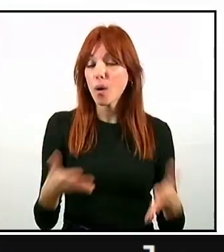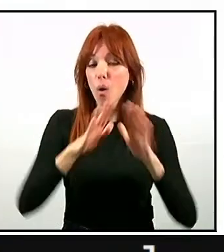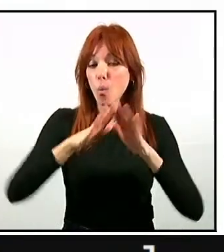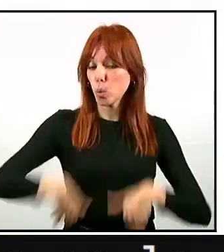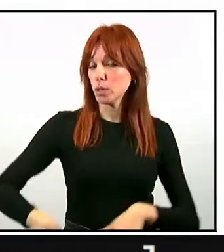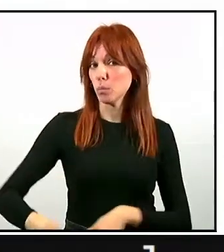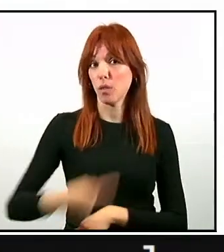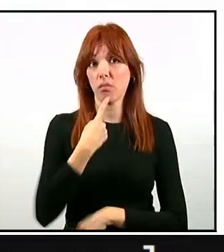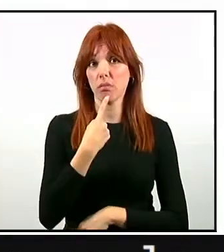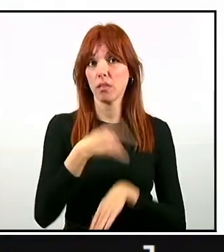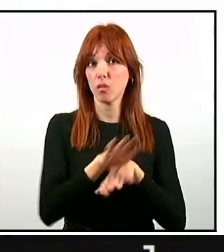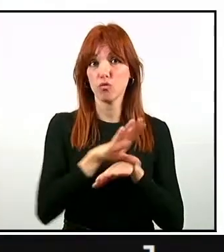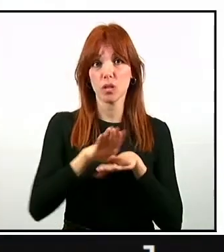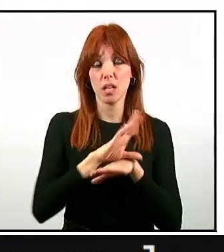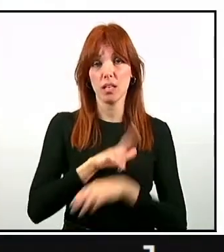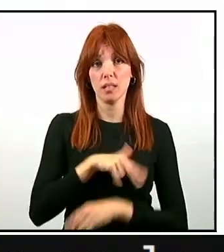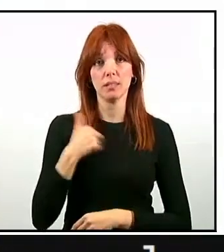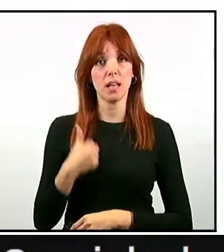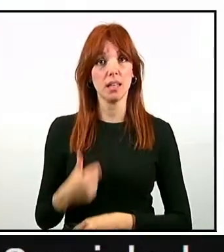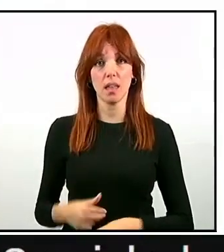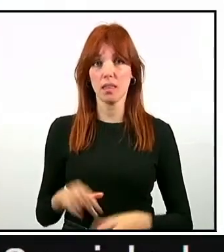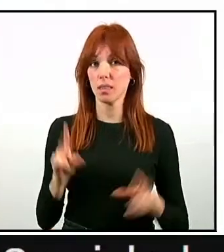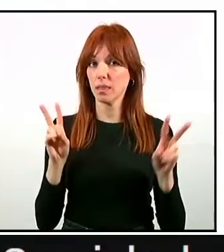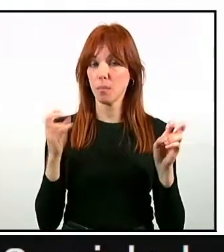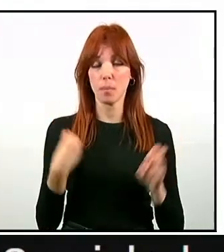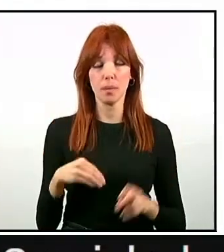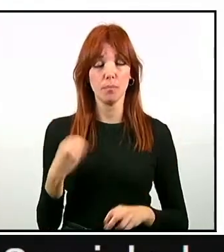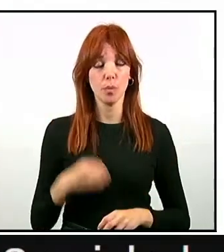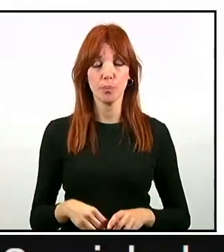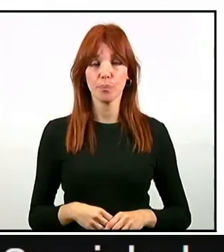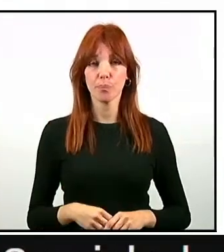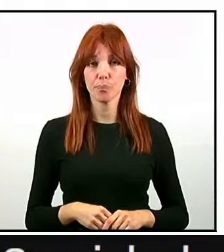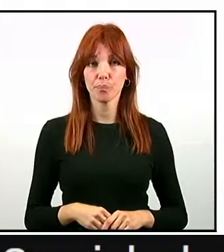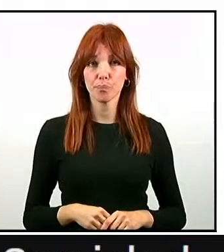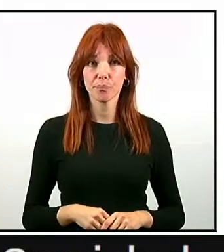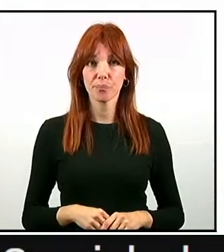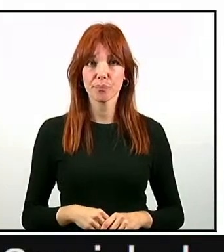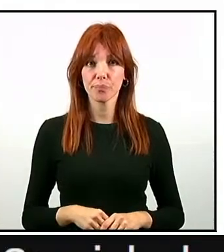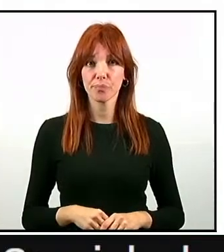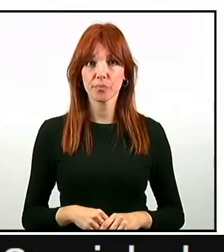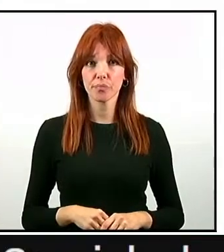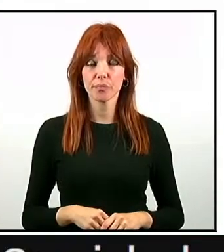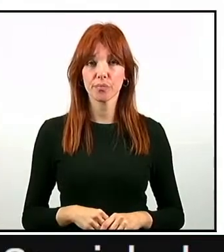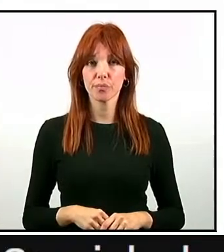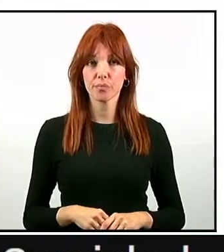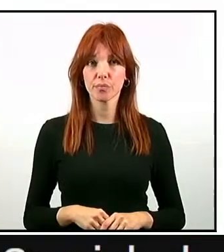ha dicho la Consejería de Sanidad al respecto. ¿Más preguntas?